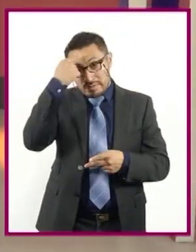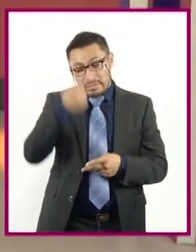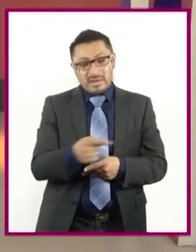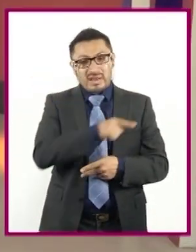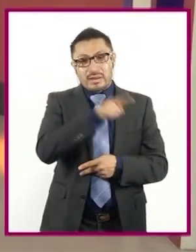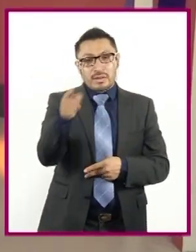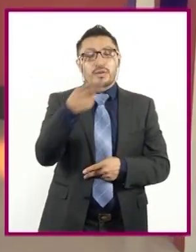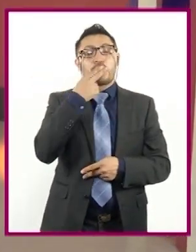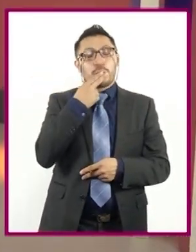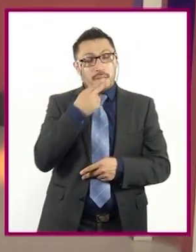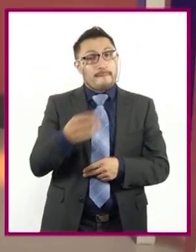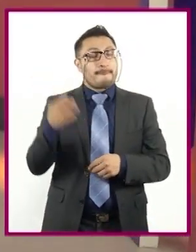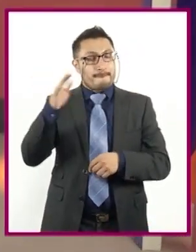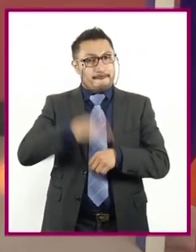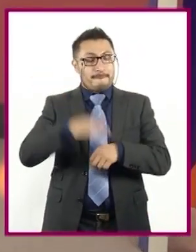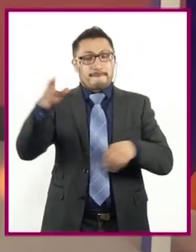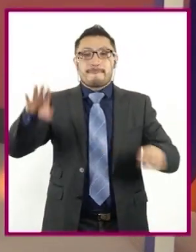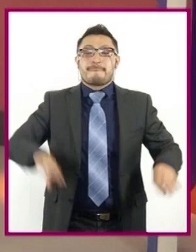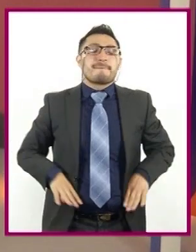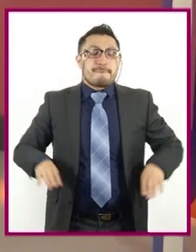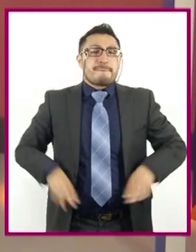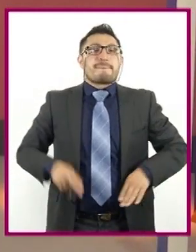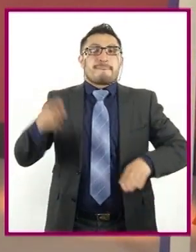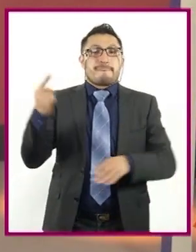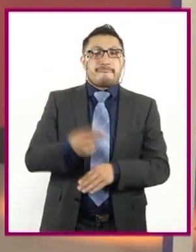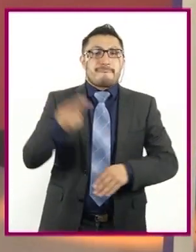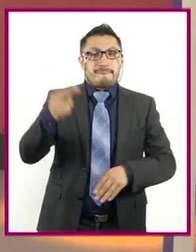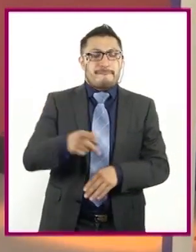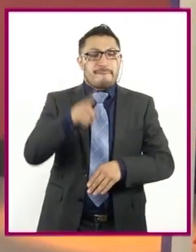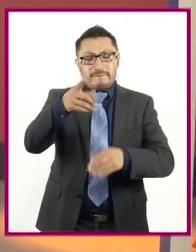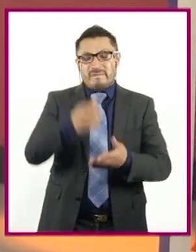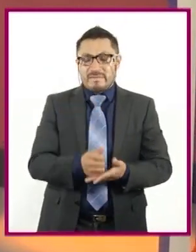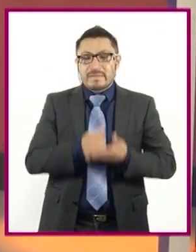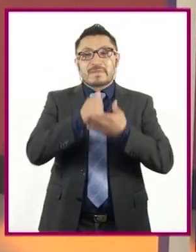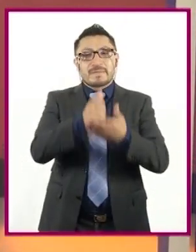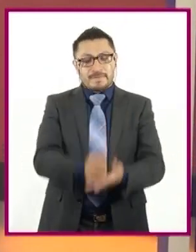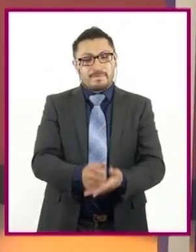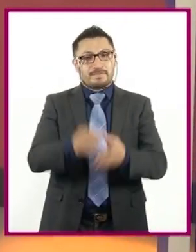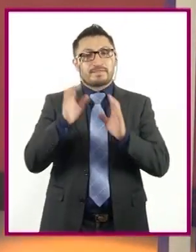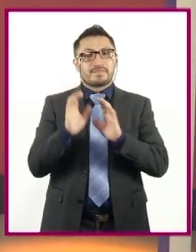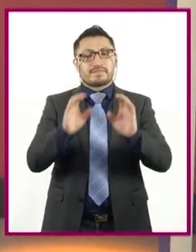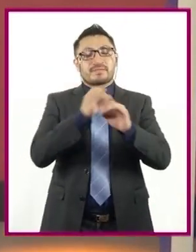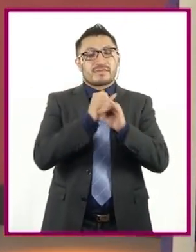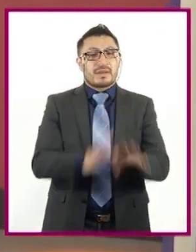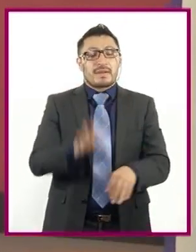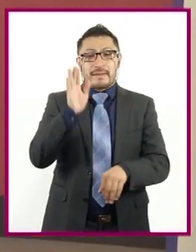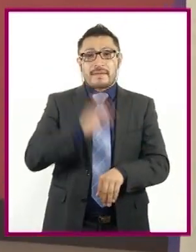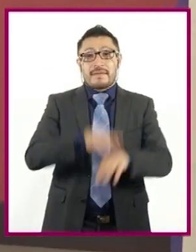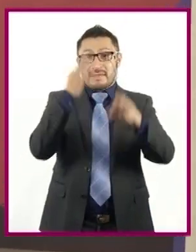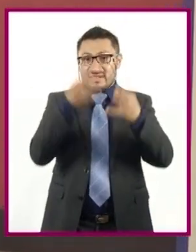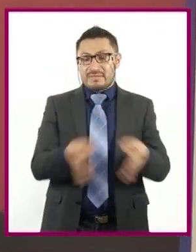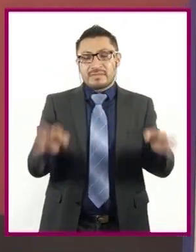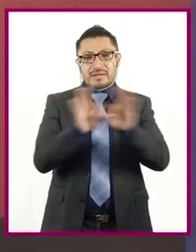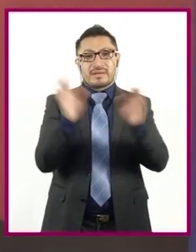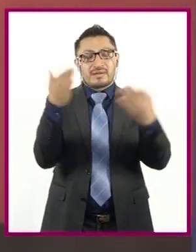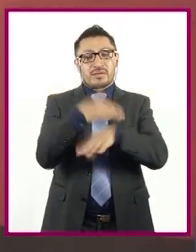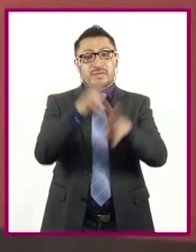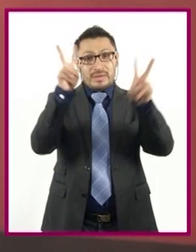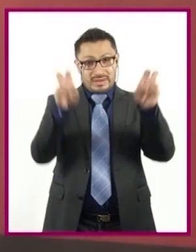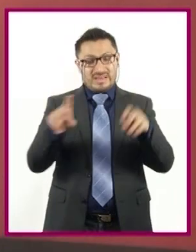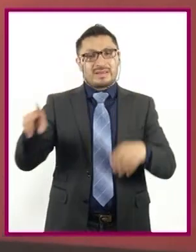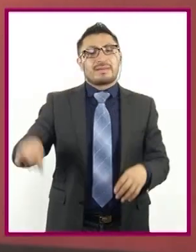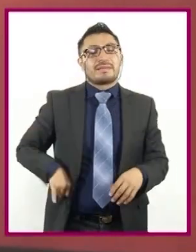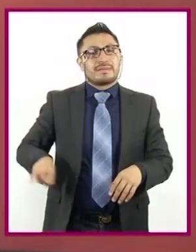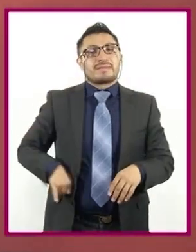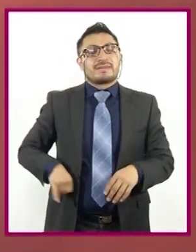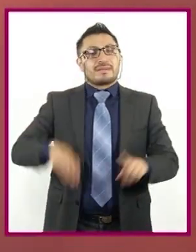que cuenten con los elementos necesarios que les permitirán conservar la información más relevante sobre un tema de interés, con